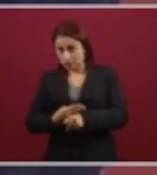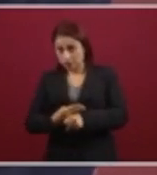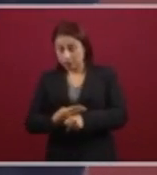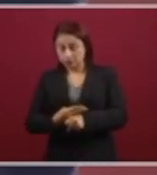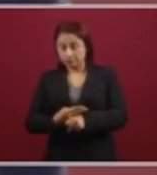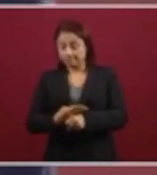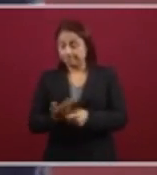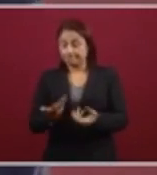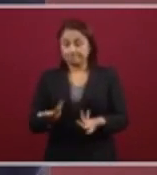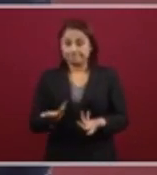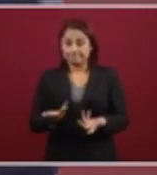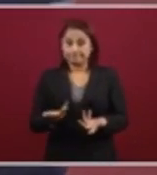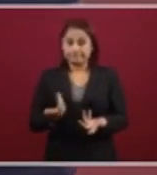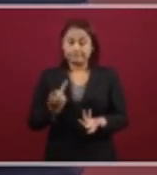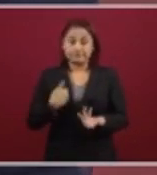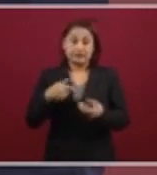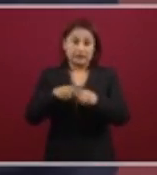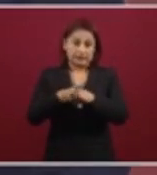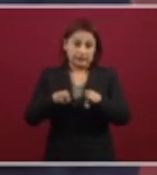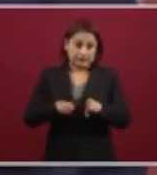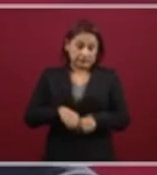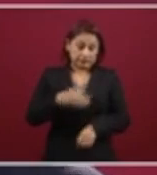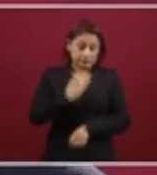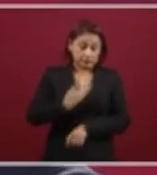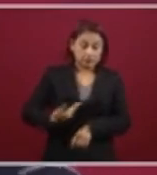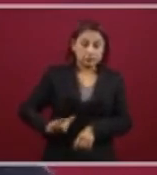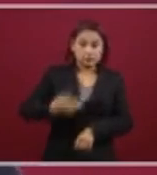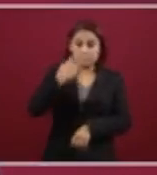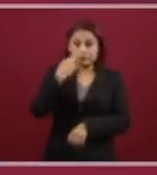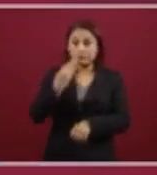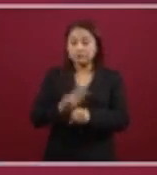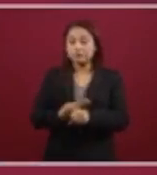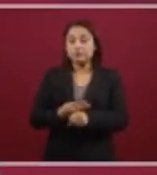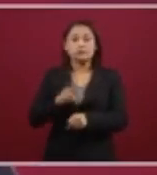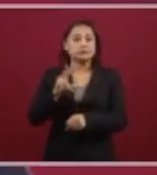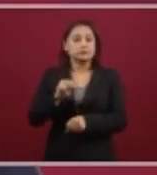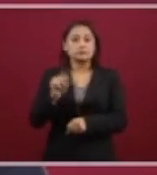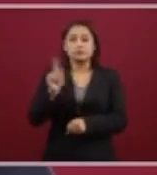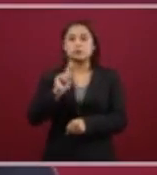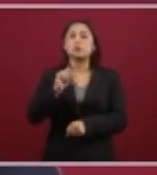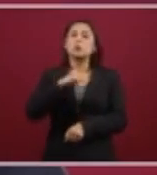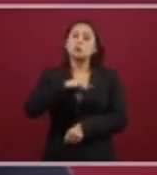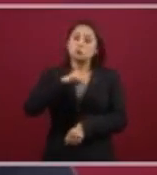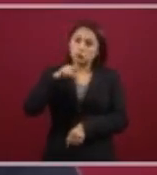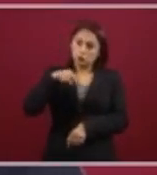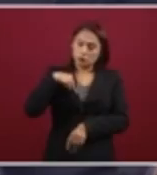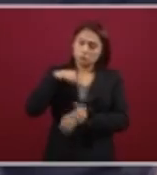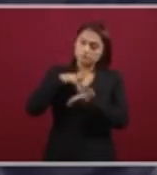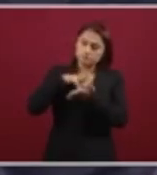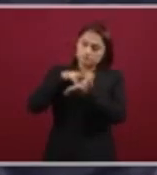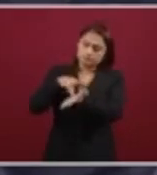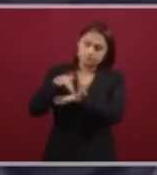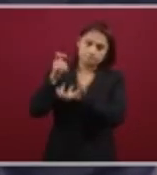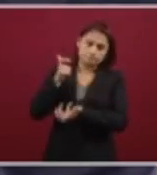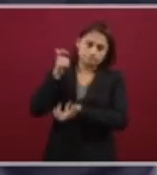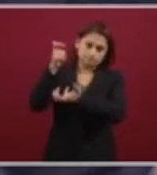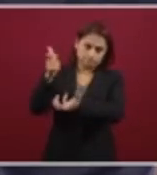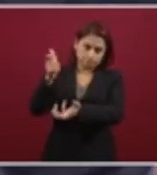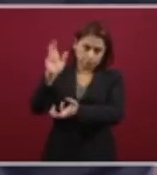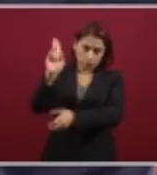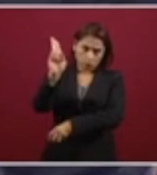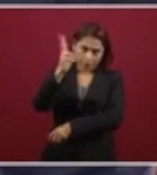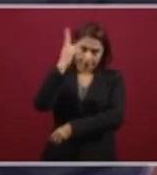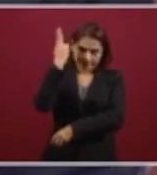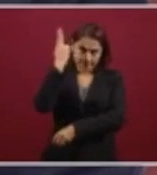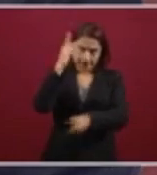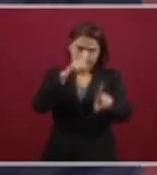Nosotros tenemos que apoyar con el presupuesto a las universidades y creo